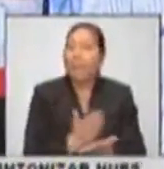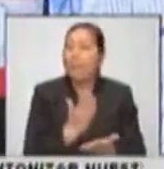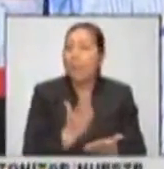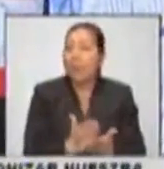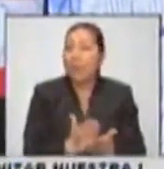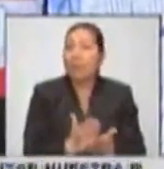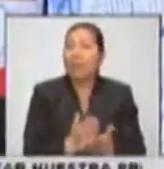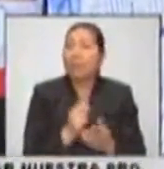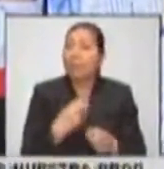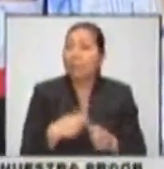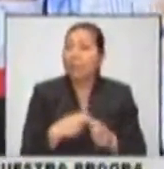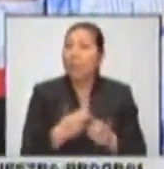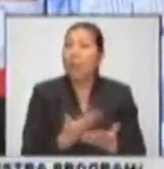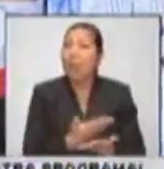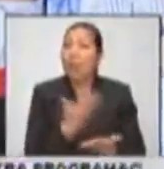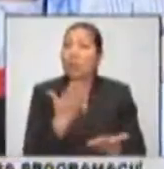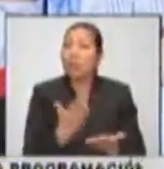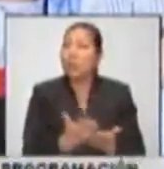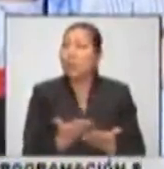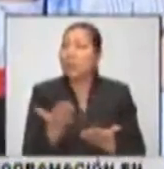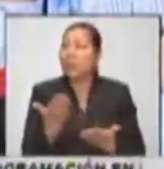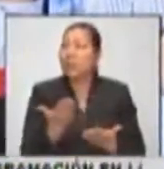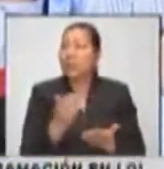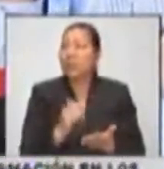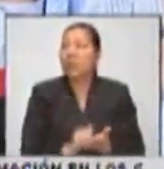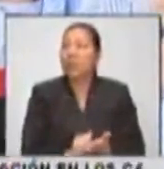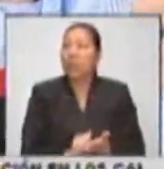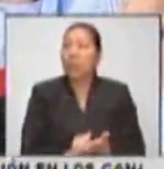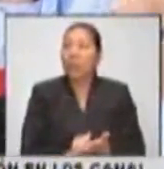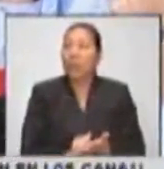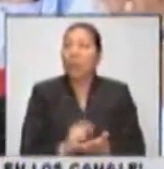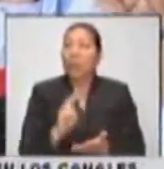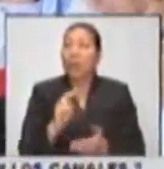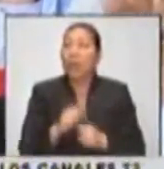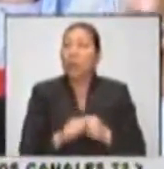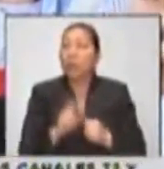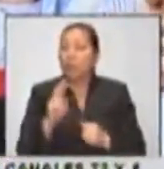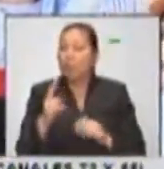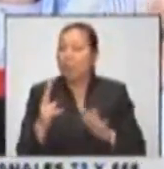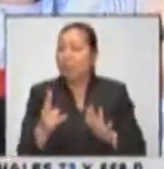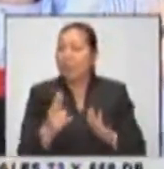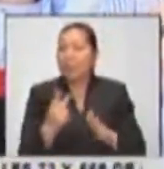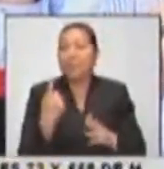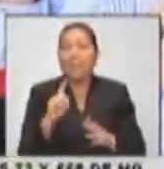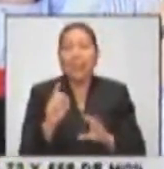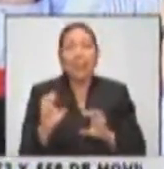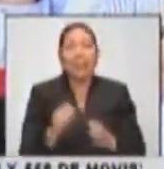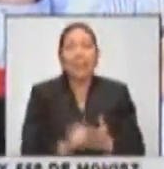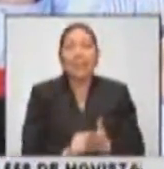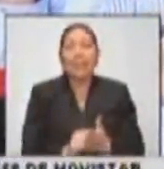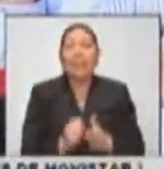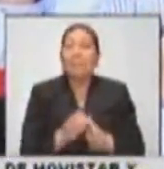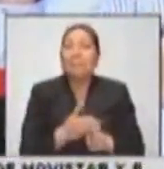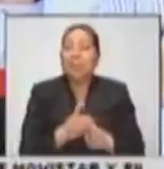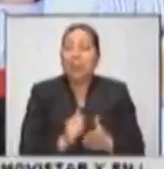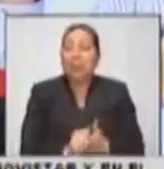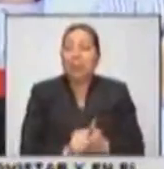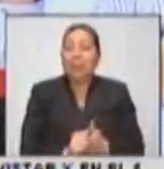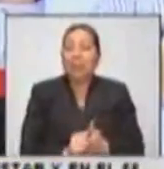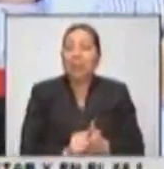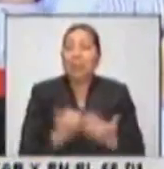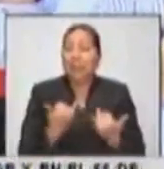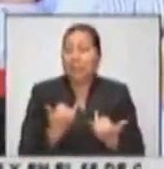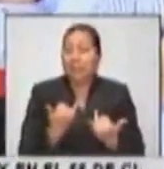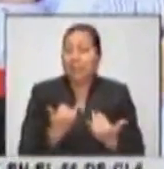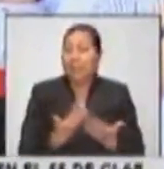nos complica la situación porque estamos pidiendo en junio de 2017, ¿no es cierto?, para ser participantes, se nos complica